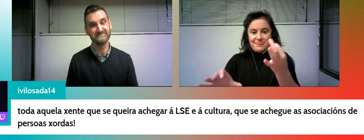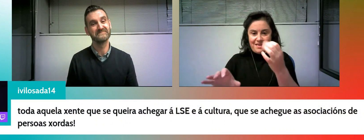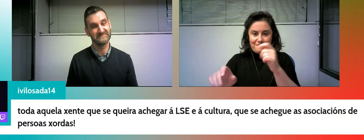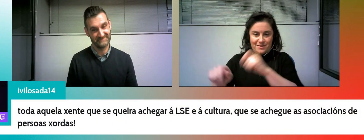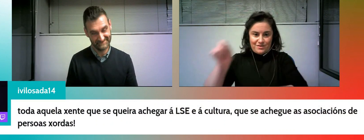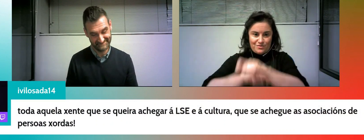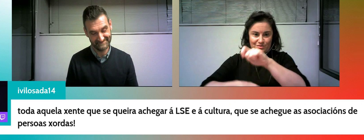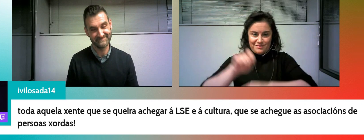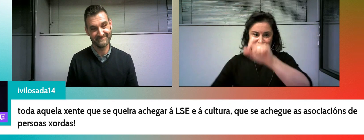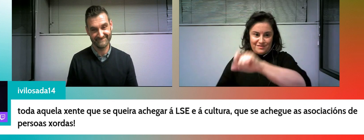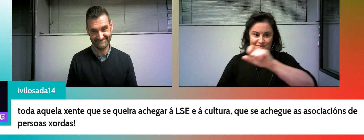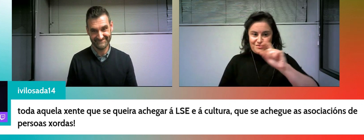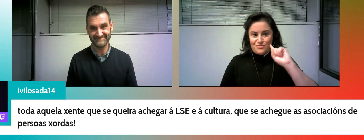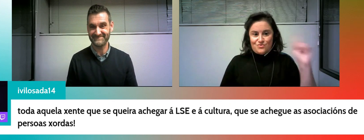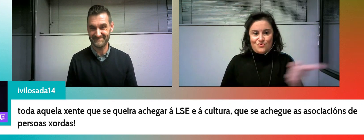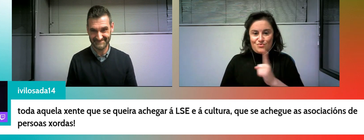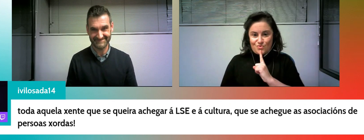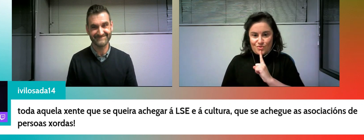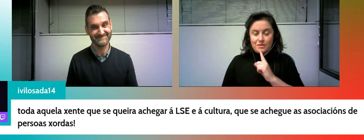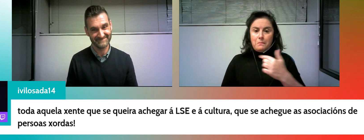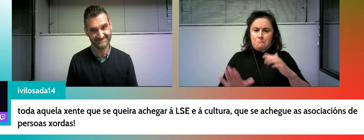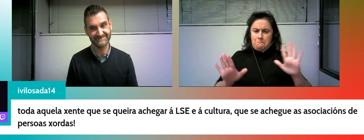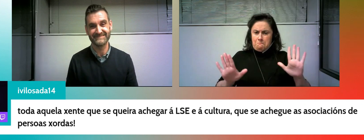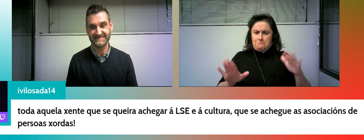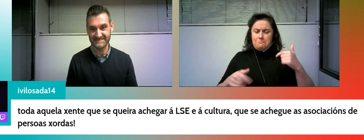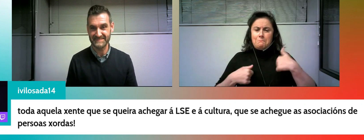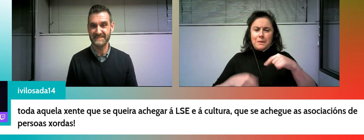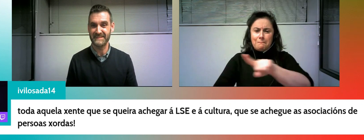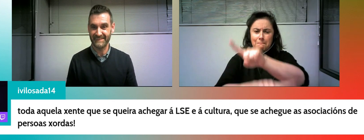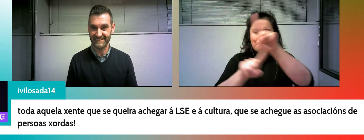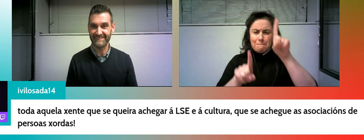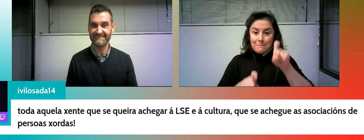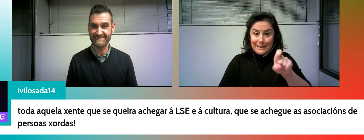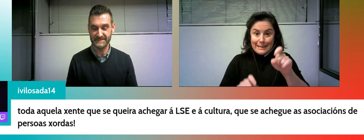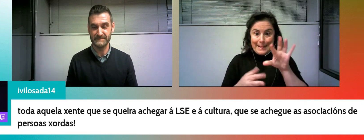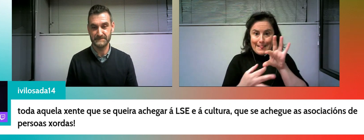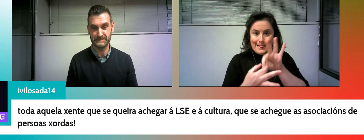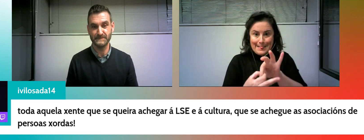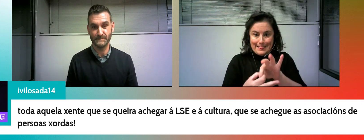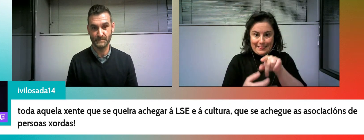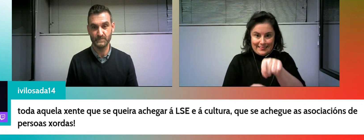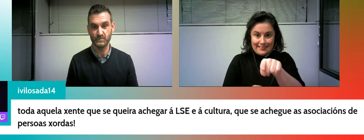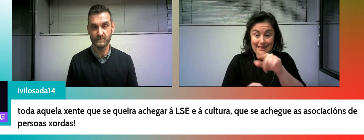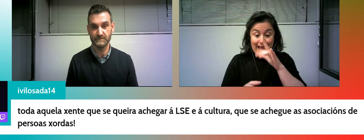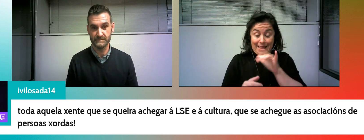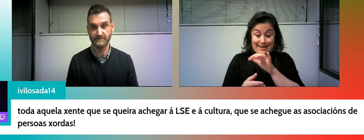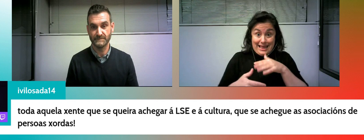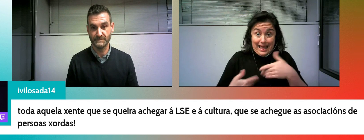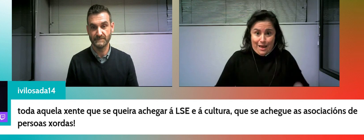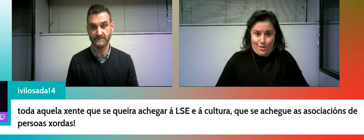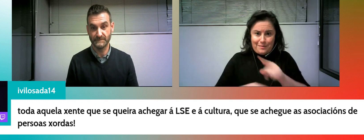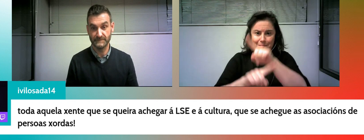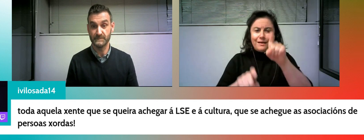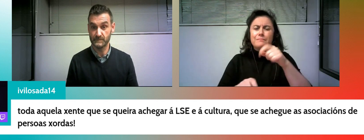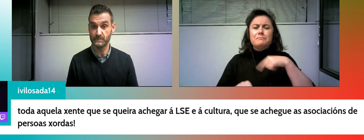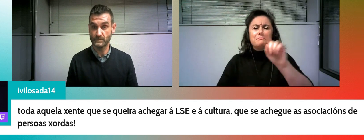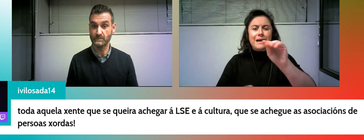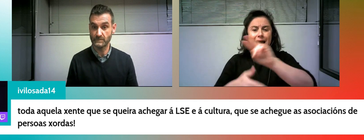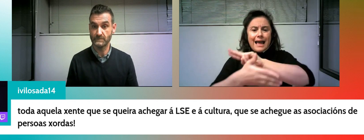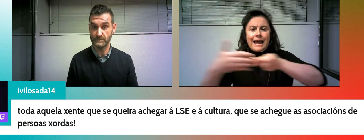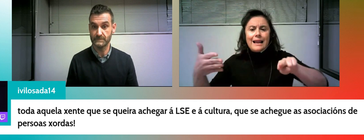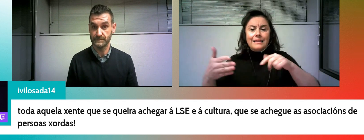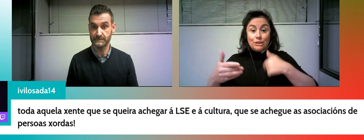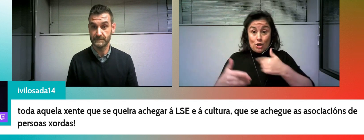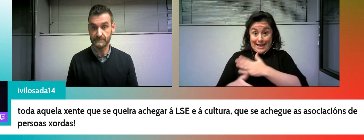xordas. Claro, a miña pregunta iba un pouco por aquí, a miña seguinte pregunta, que é: en Galicia, onde